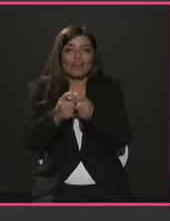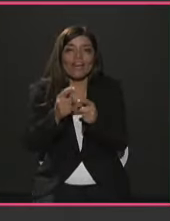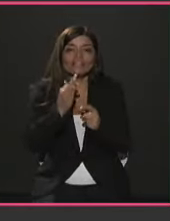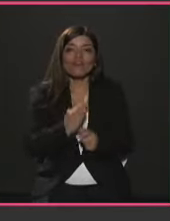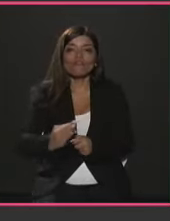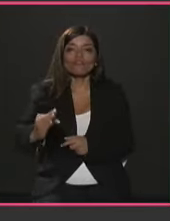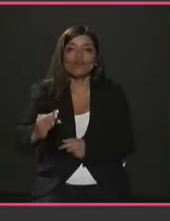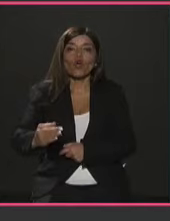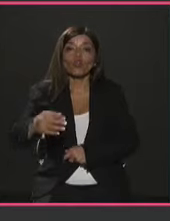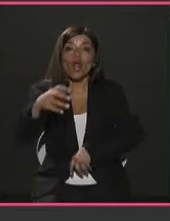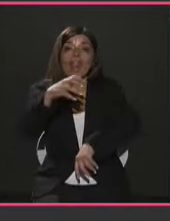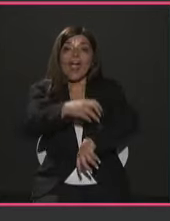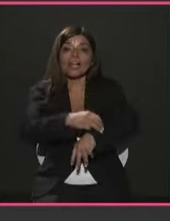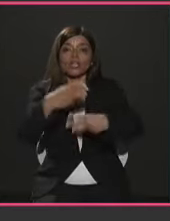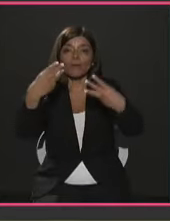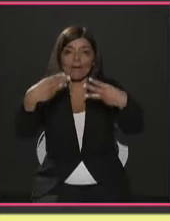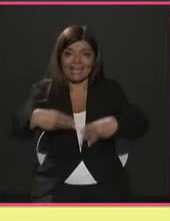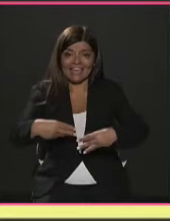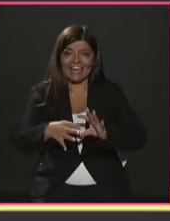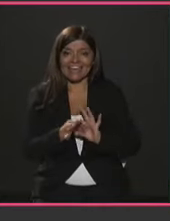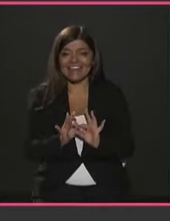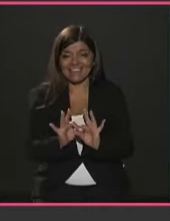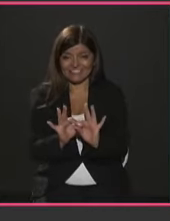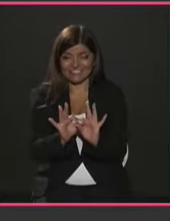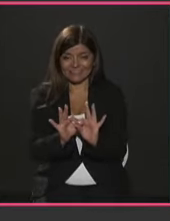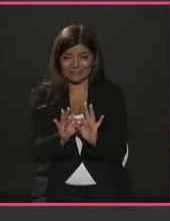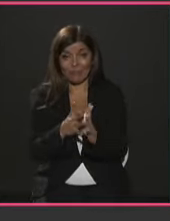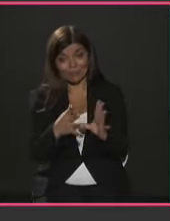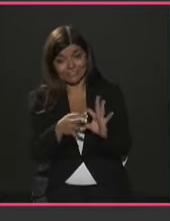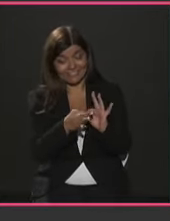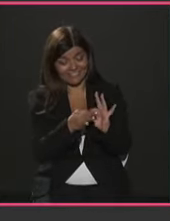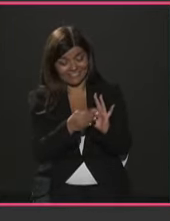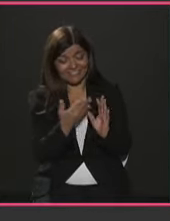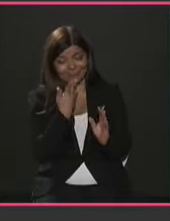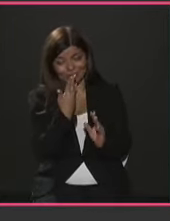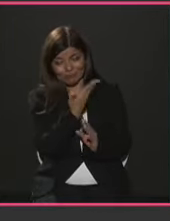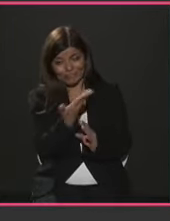ahí en la región de Magallanes gracias muchas